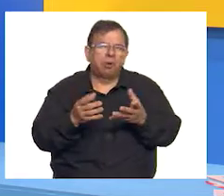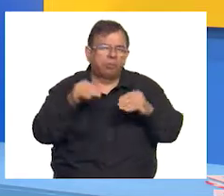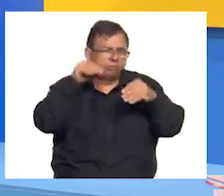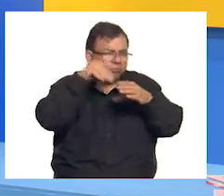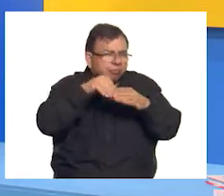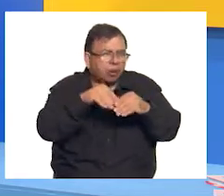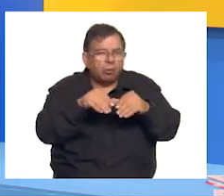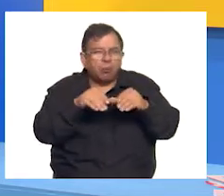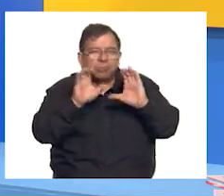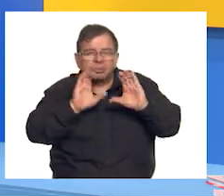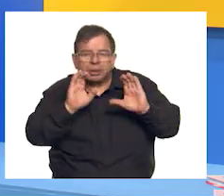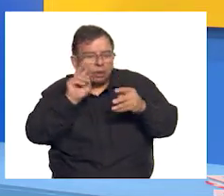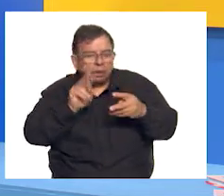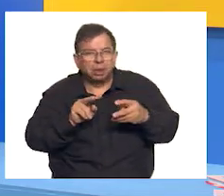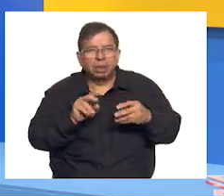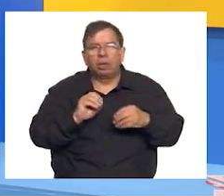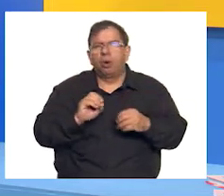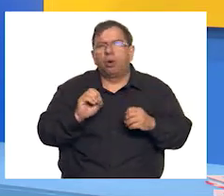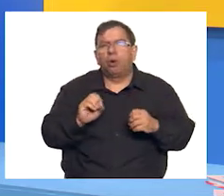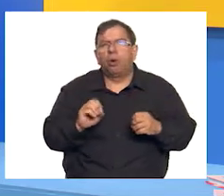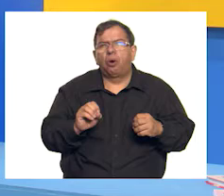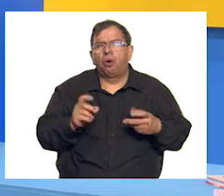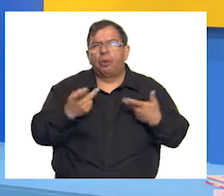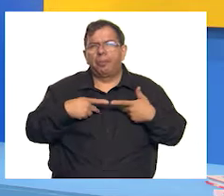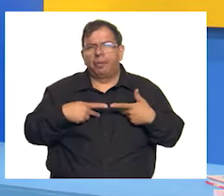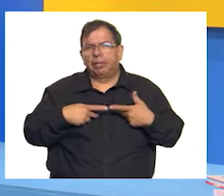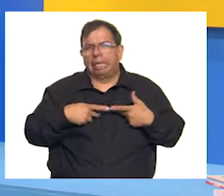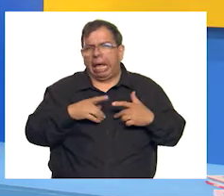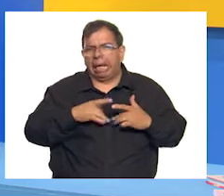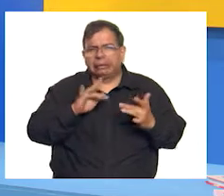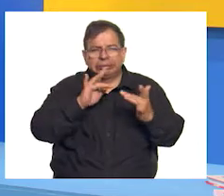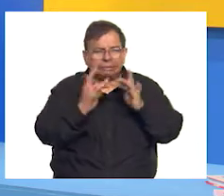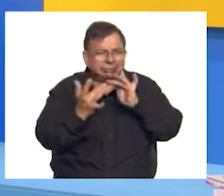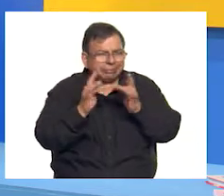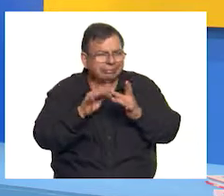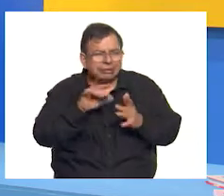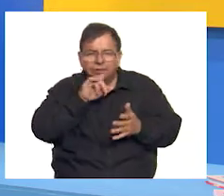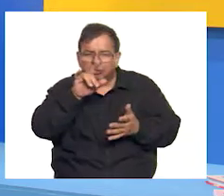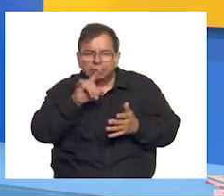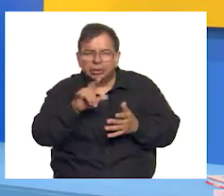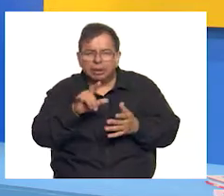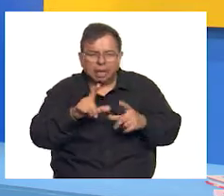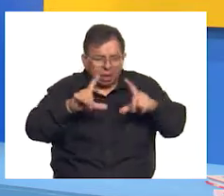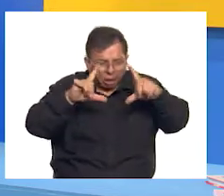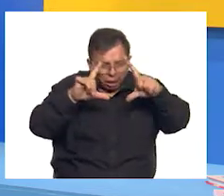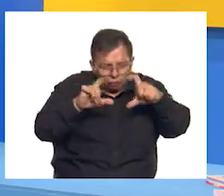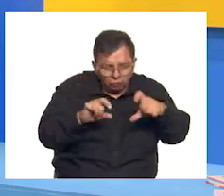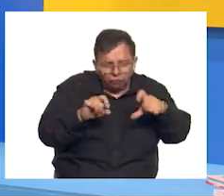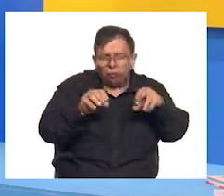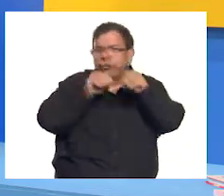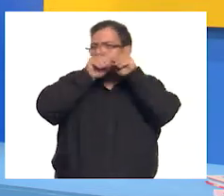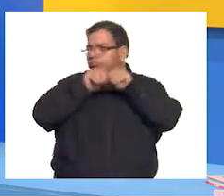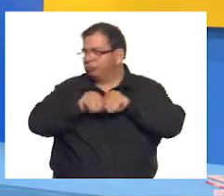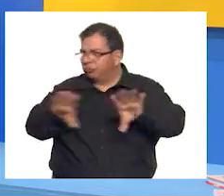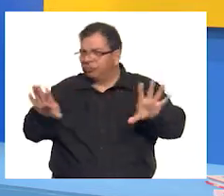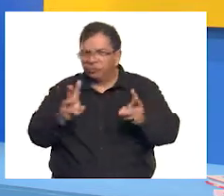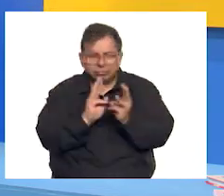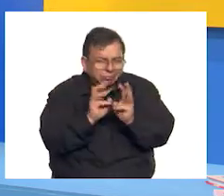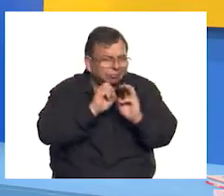visual. Solicitar a quienes tengan redes sociales en casa que tomen una foto del cartel y lo